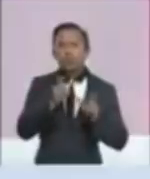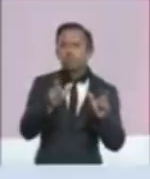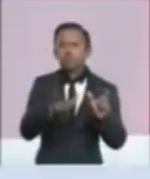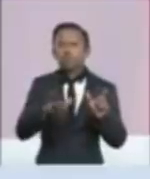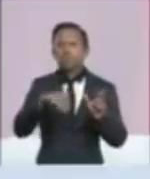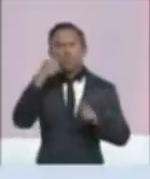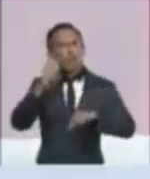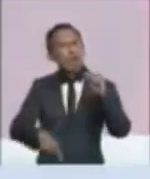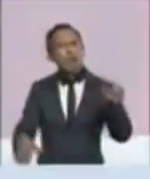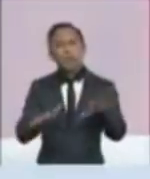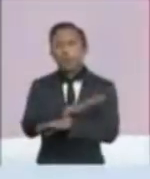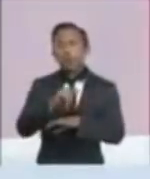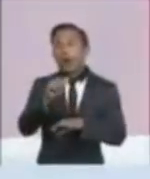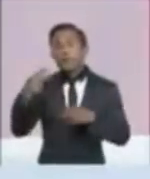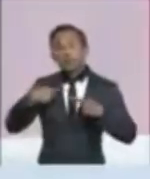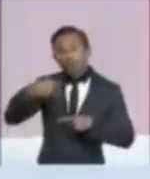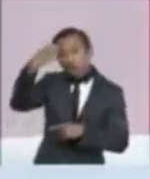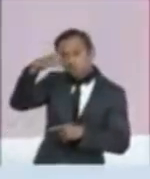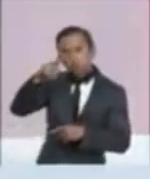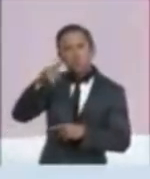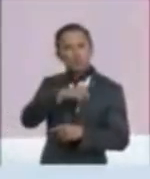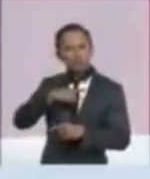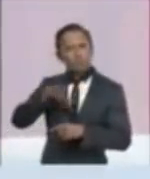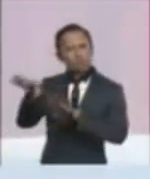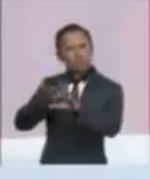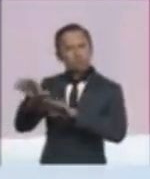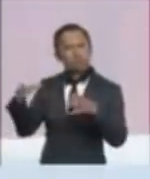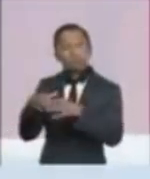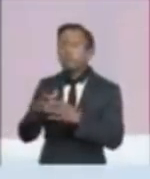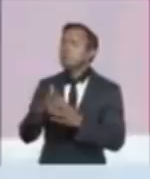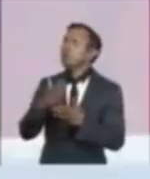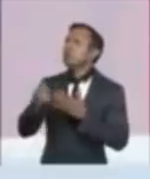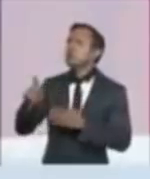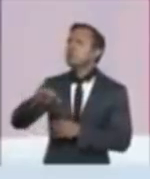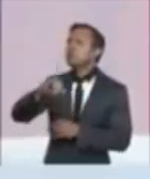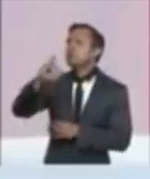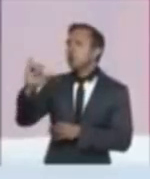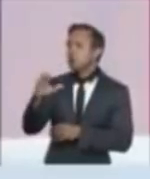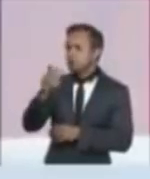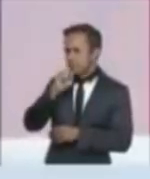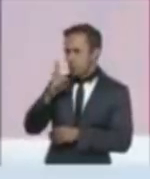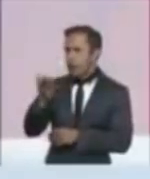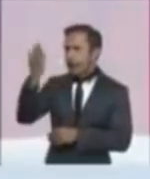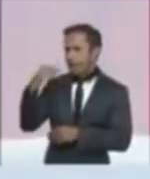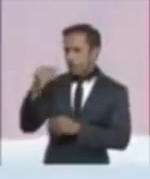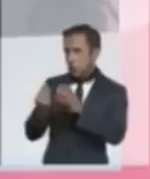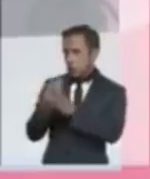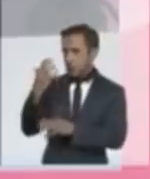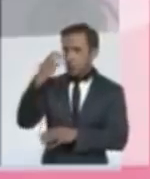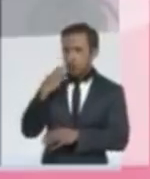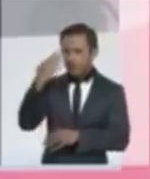expertos. Candidato Jaime Rodríguez Calderón, el homicidio doloso en Nuevo León subió durante su muy breve mandato.